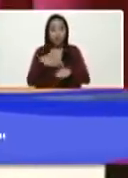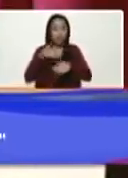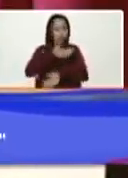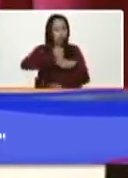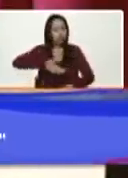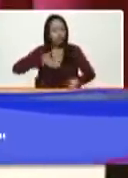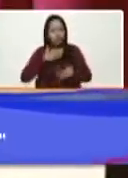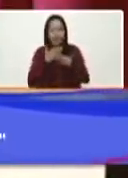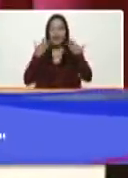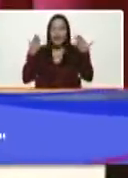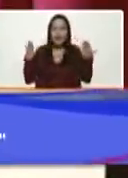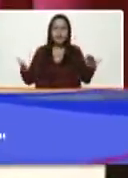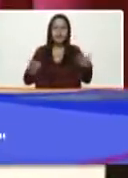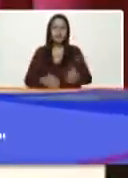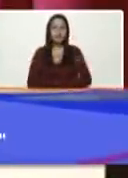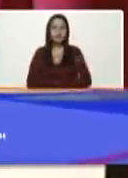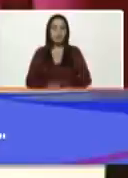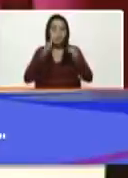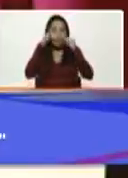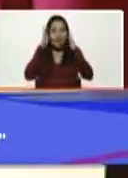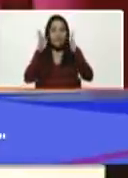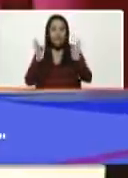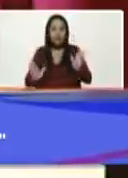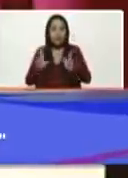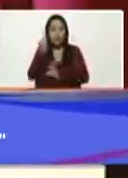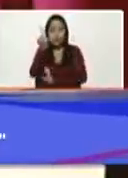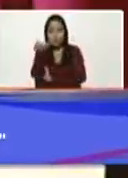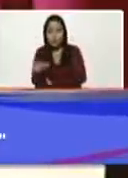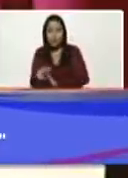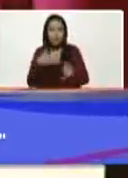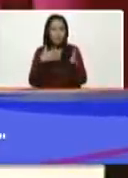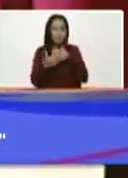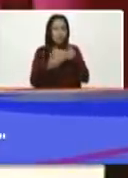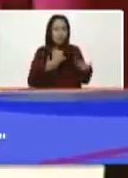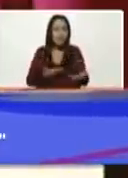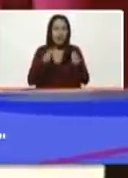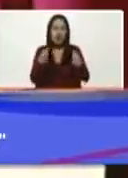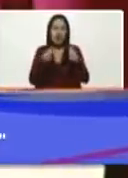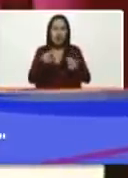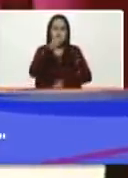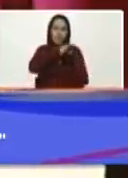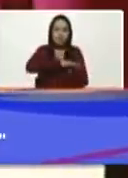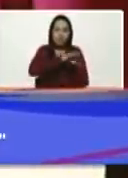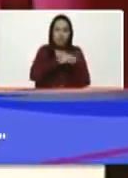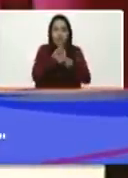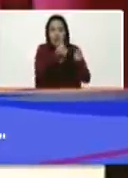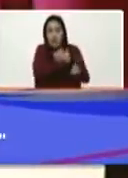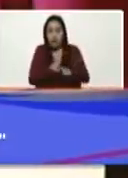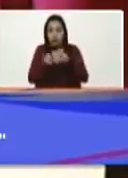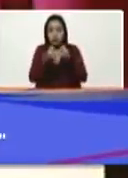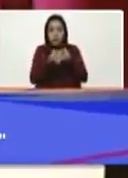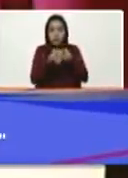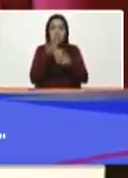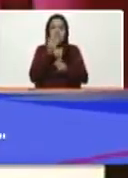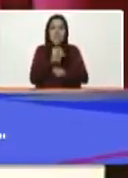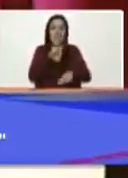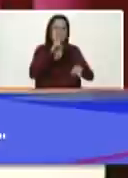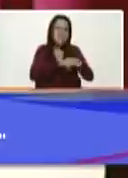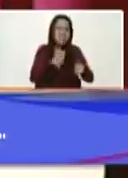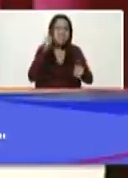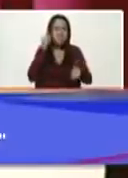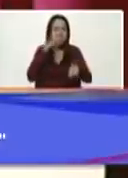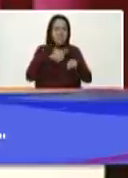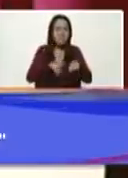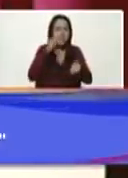satisfacción inmensa atender a un paciente sin importar su condición socioeconómica, sea pediátrico, adulto o